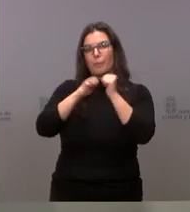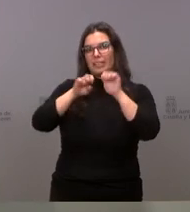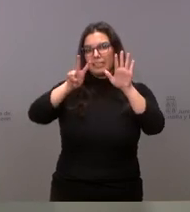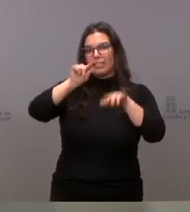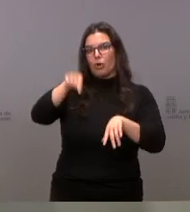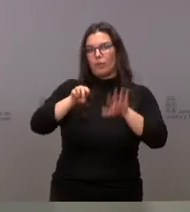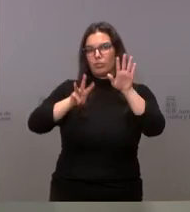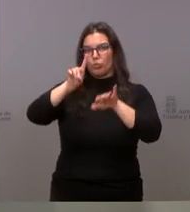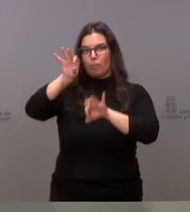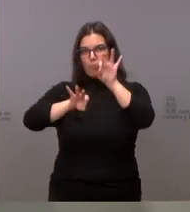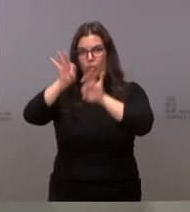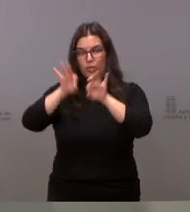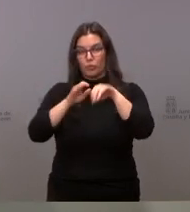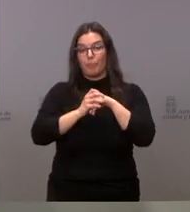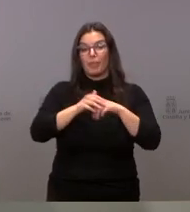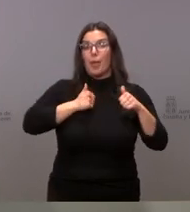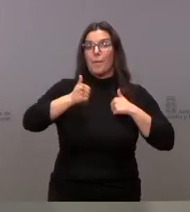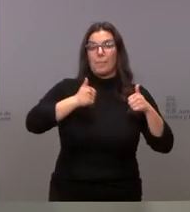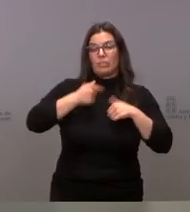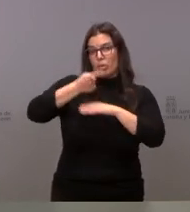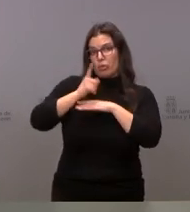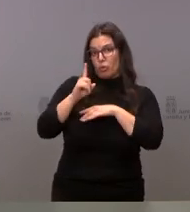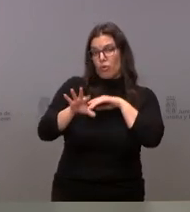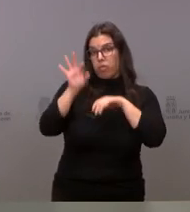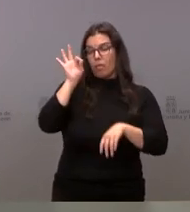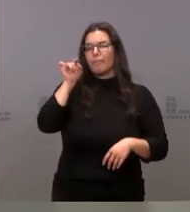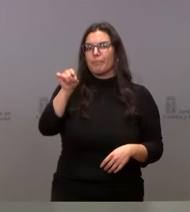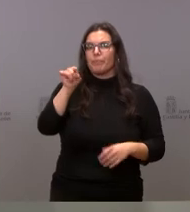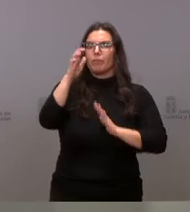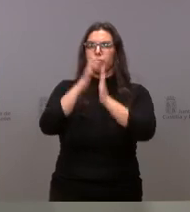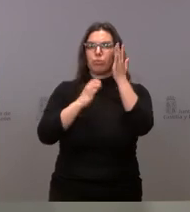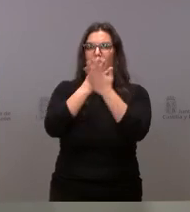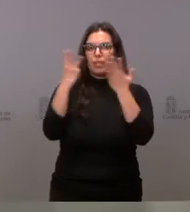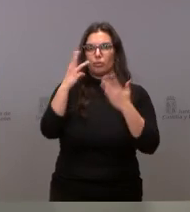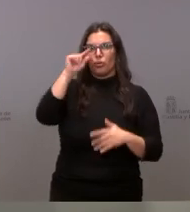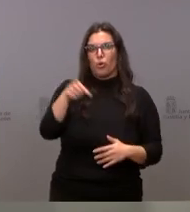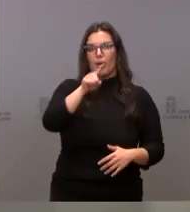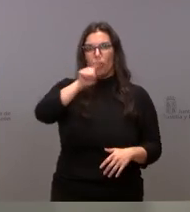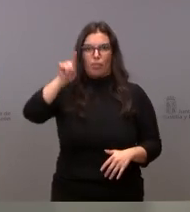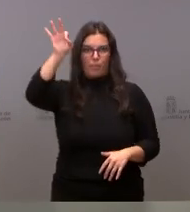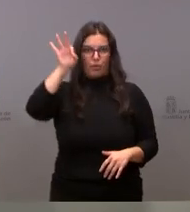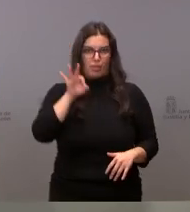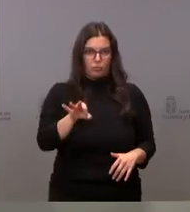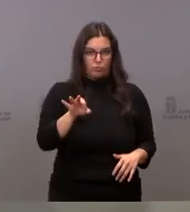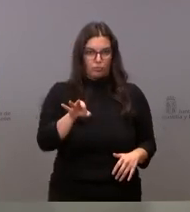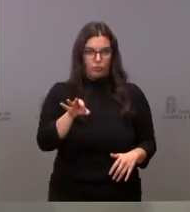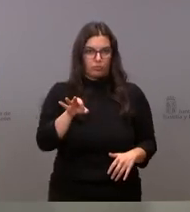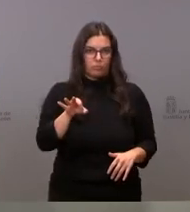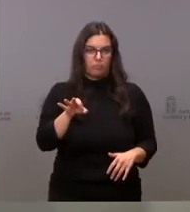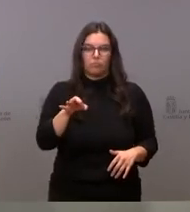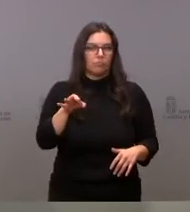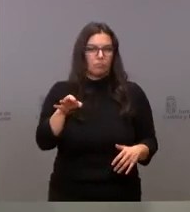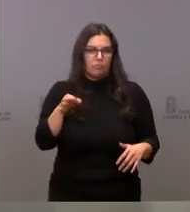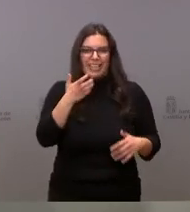y para los másteres no habilitantes la rebaja fue del 18,12 por ciento por poner tan sólo